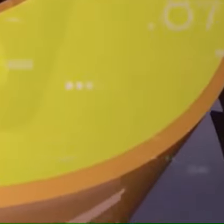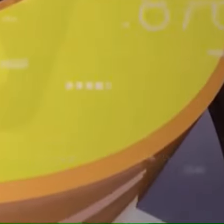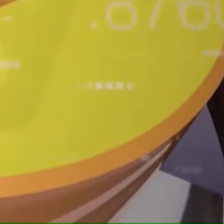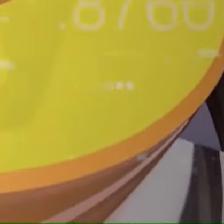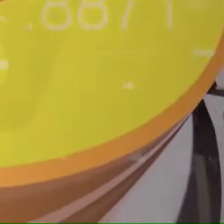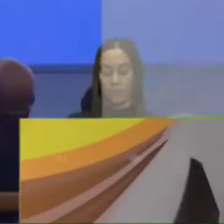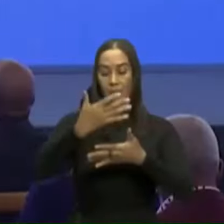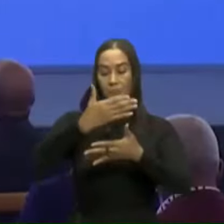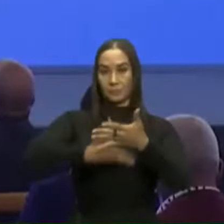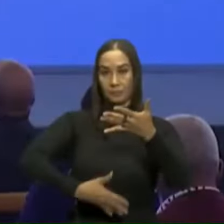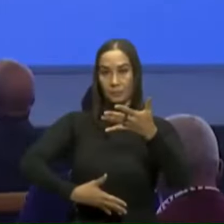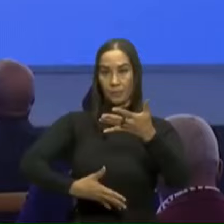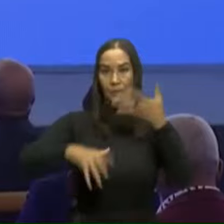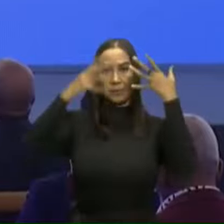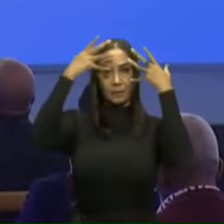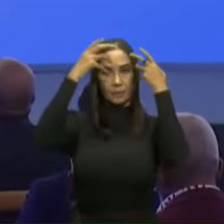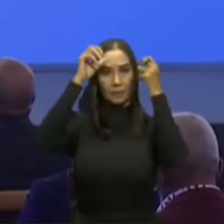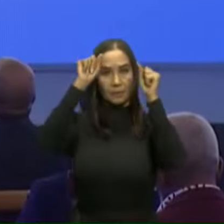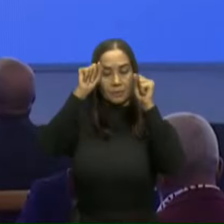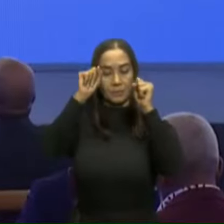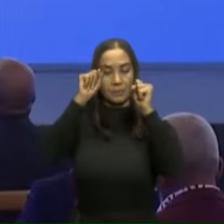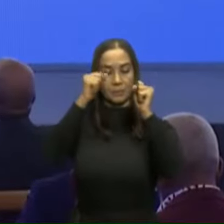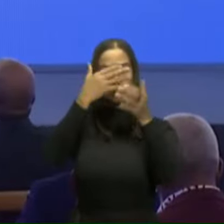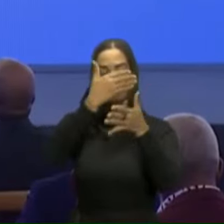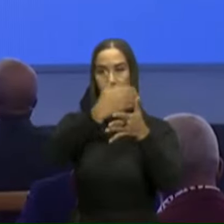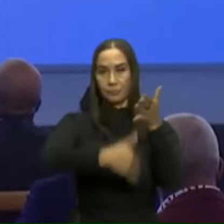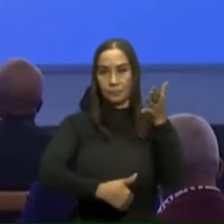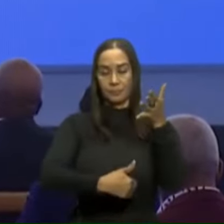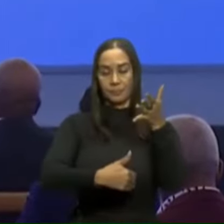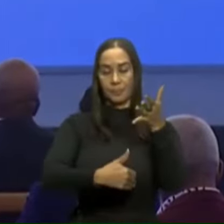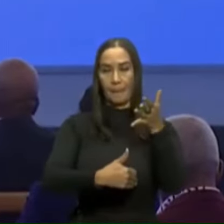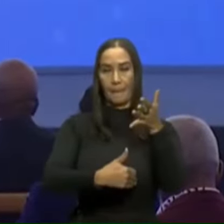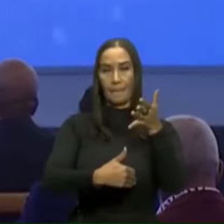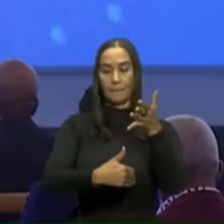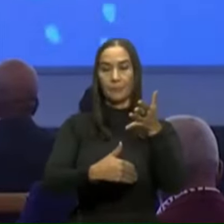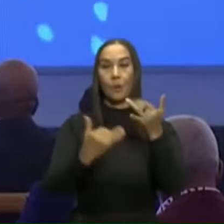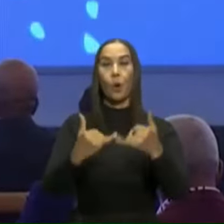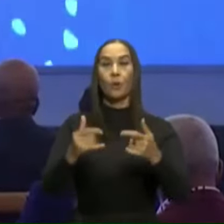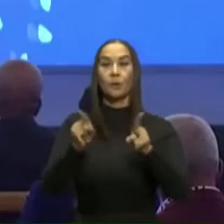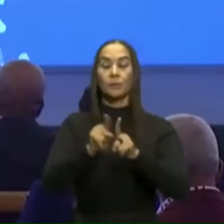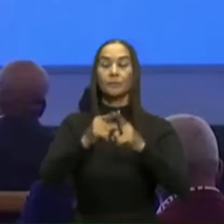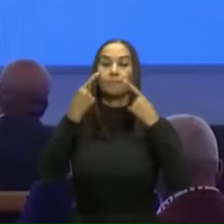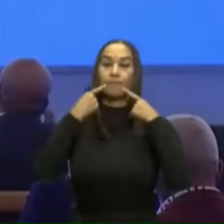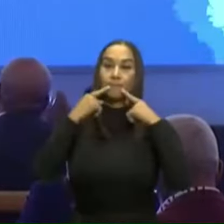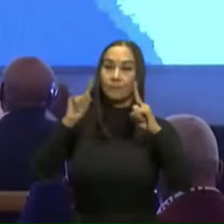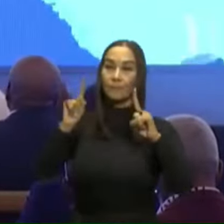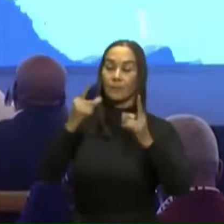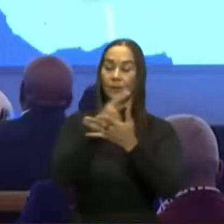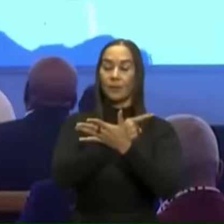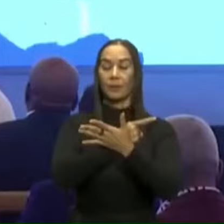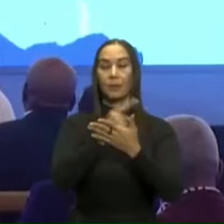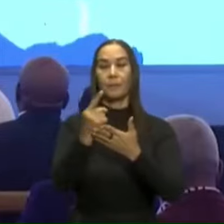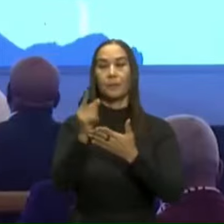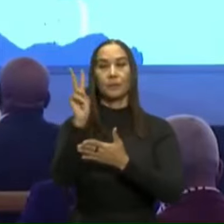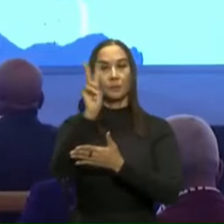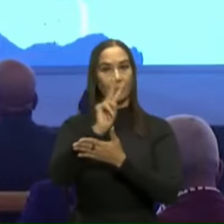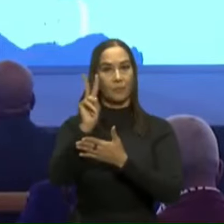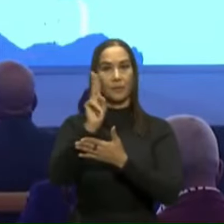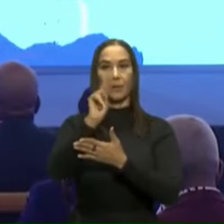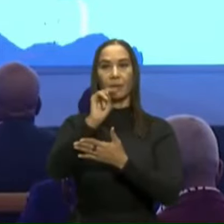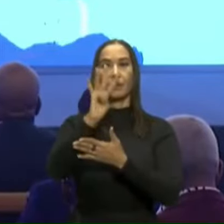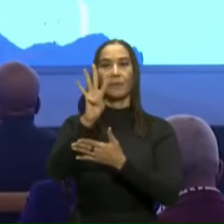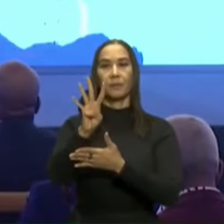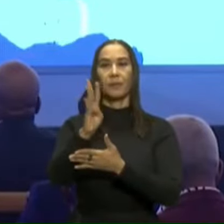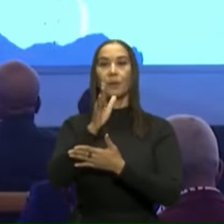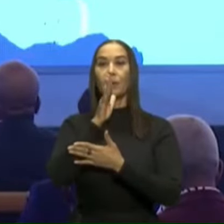presidente eh Ya no en eso en ese lugar no es candidato el jefe de gobierno y jefe de estado y como tal yo creo que la República